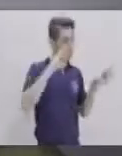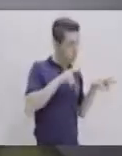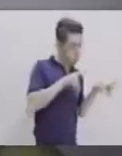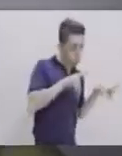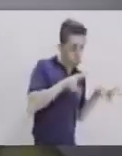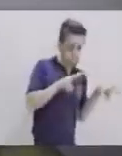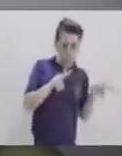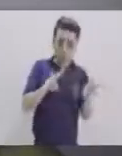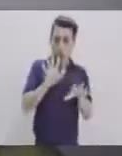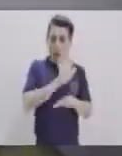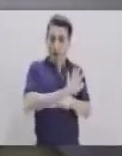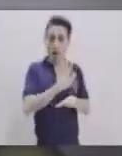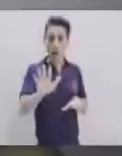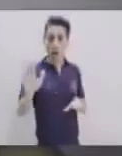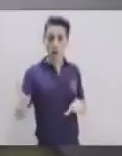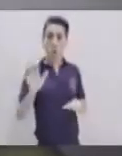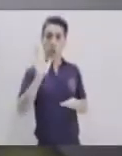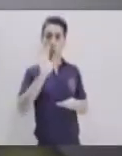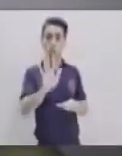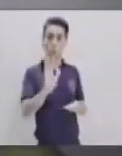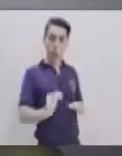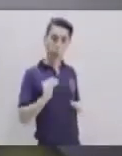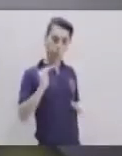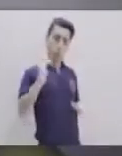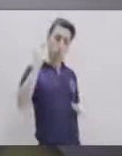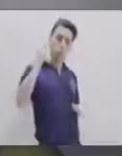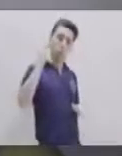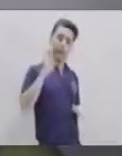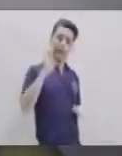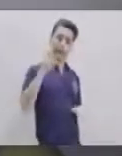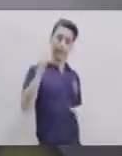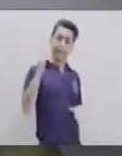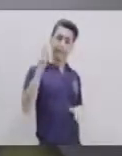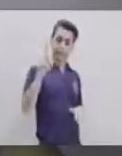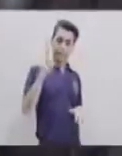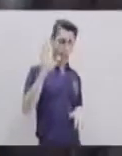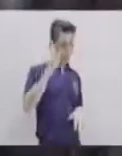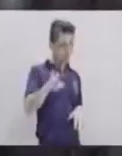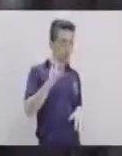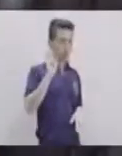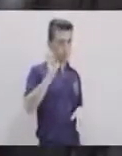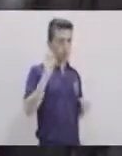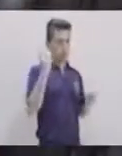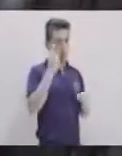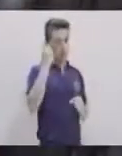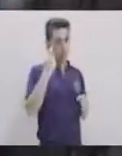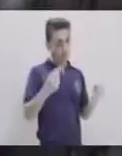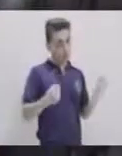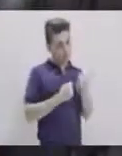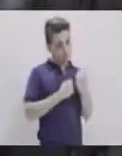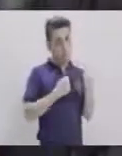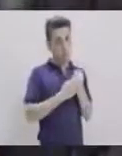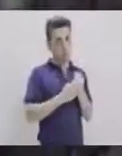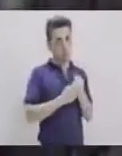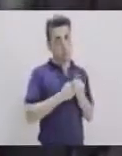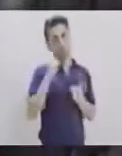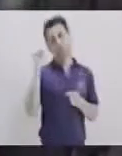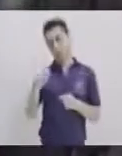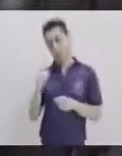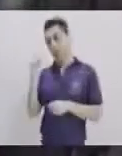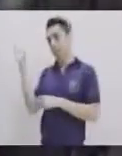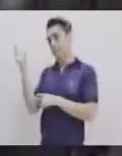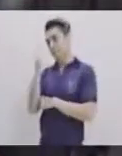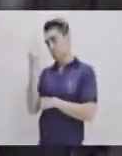desde su edad, ¿verdad? Entonces sí es importante que nosotros nos apoyemos. Claro, y lo importante que puede ser